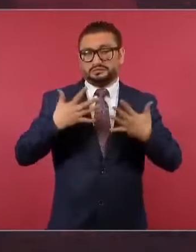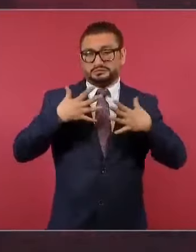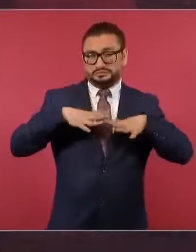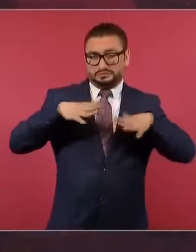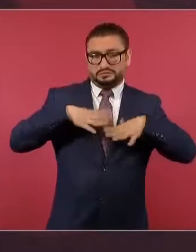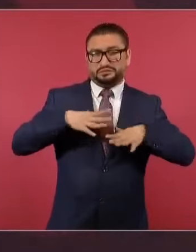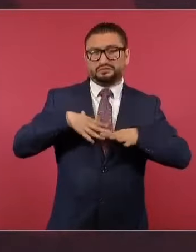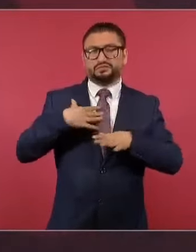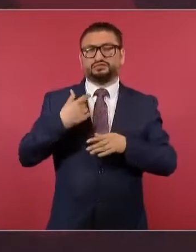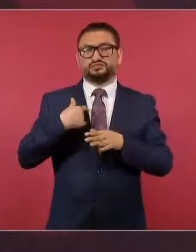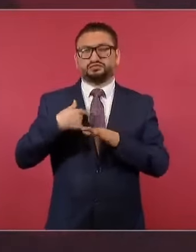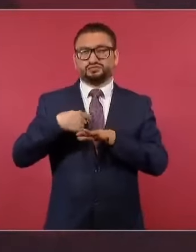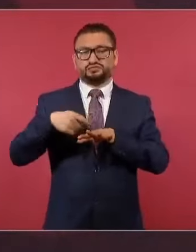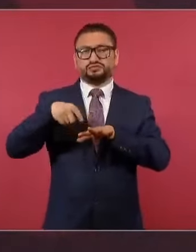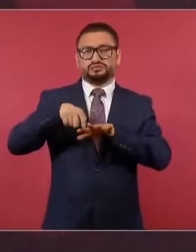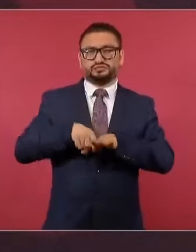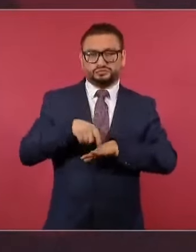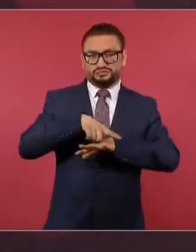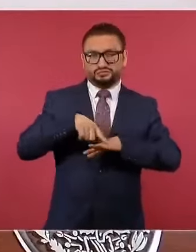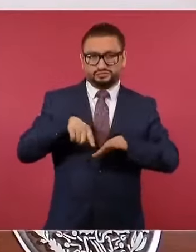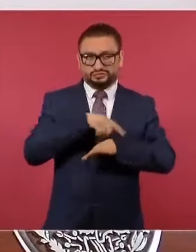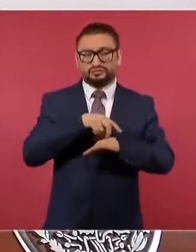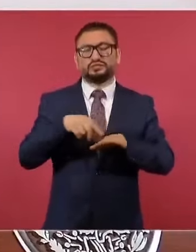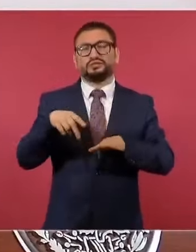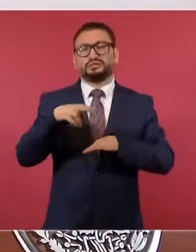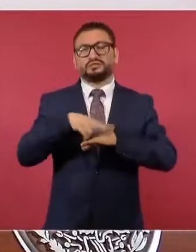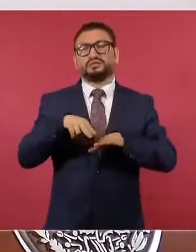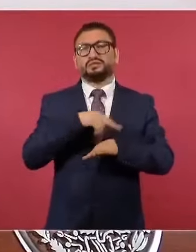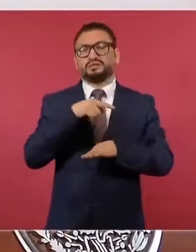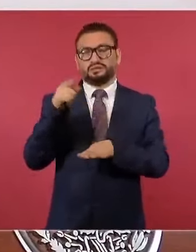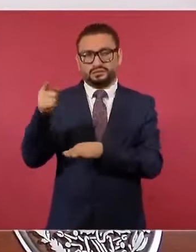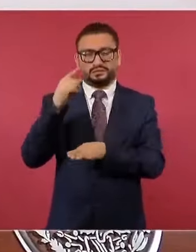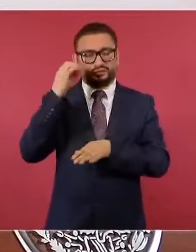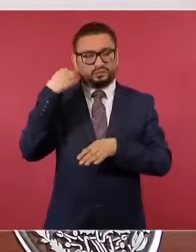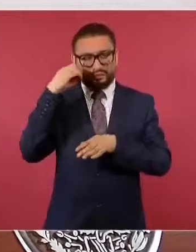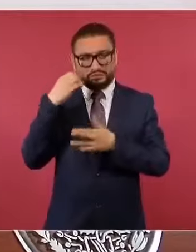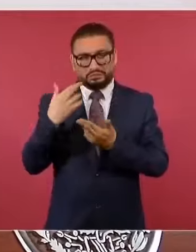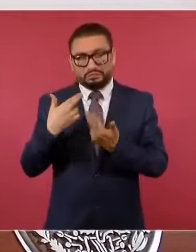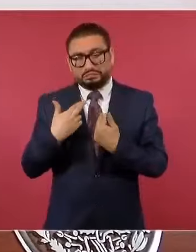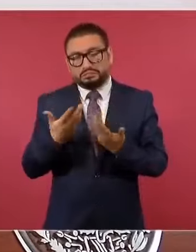mis huaraches que me regalan de Oaxaca,